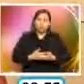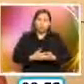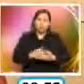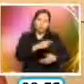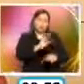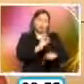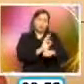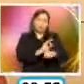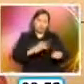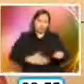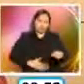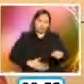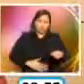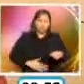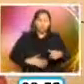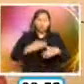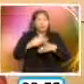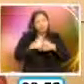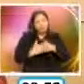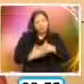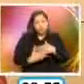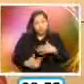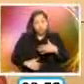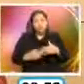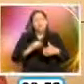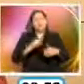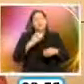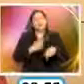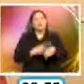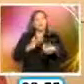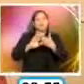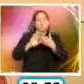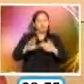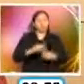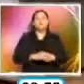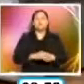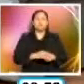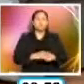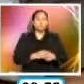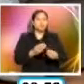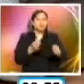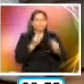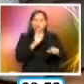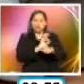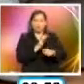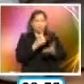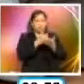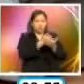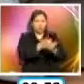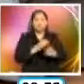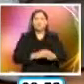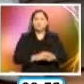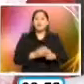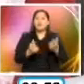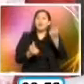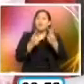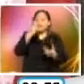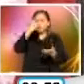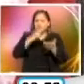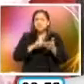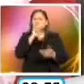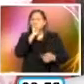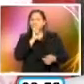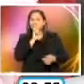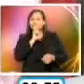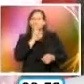protege su estómago, lo recubre, evita enfermedades, ¿no? Entonces sí hay muchos beneficios. Es que hay muchos mitos, ¿no? Que dicen por ahí